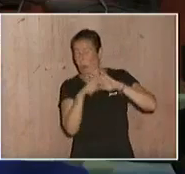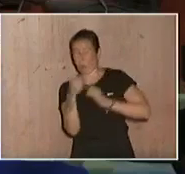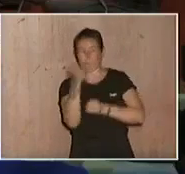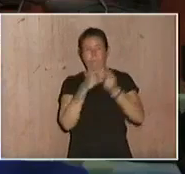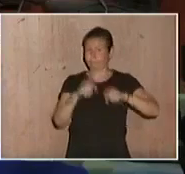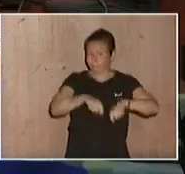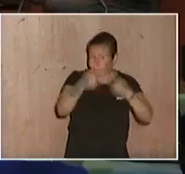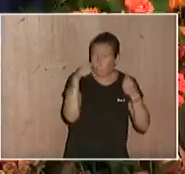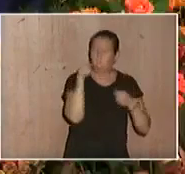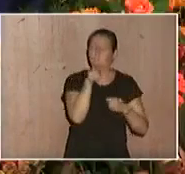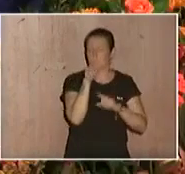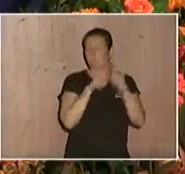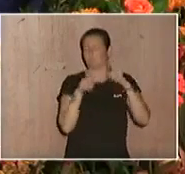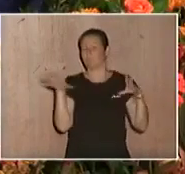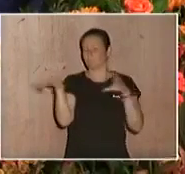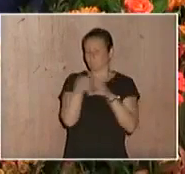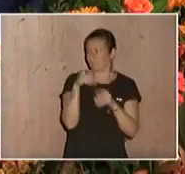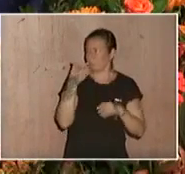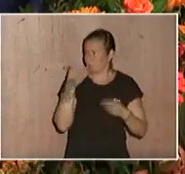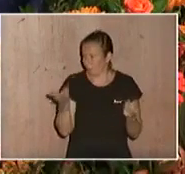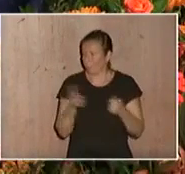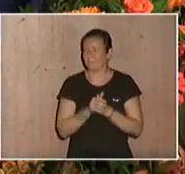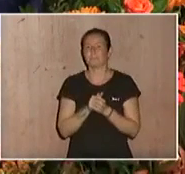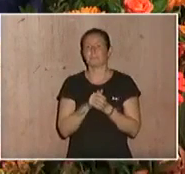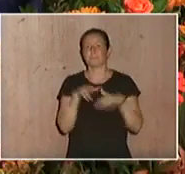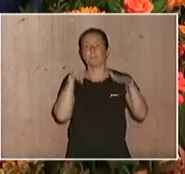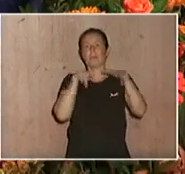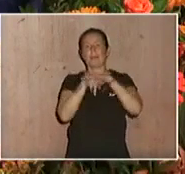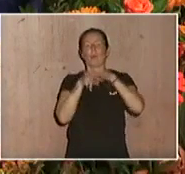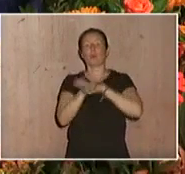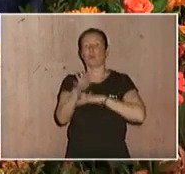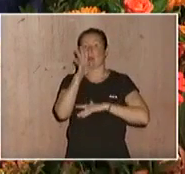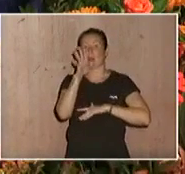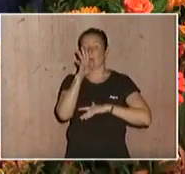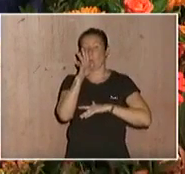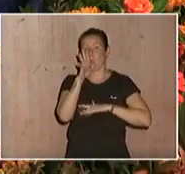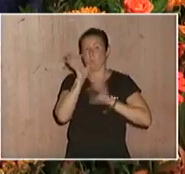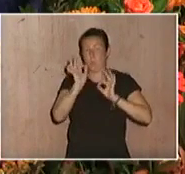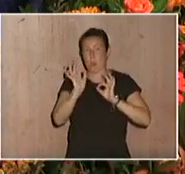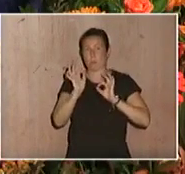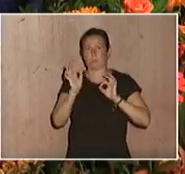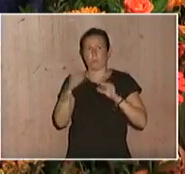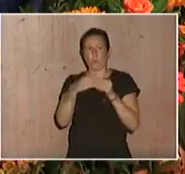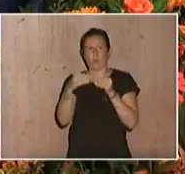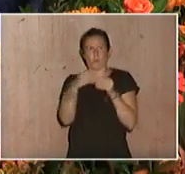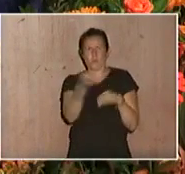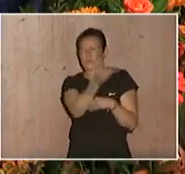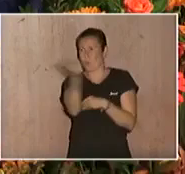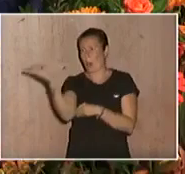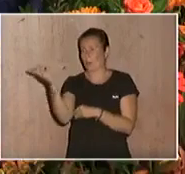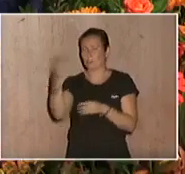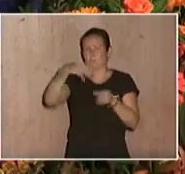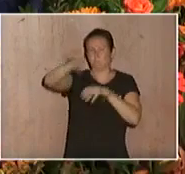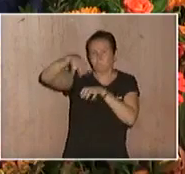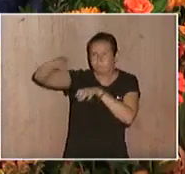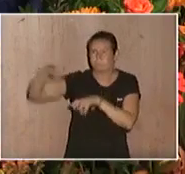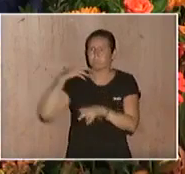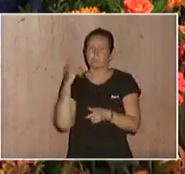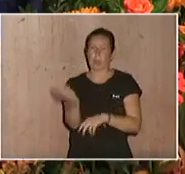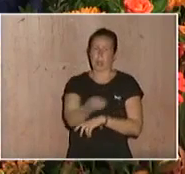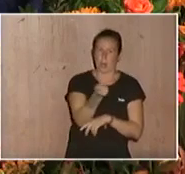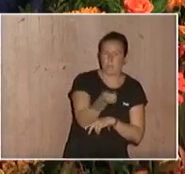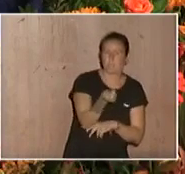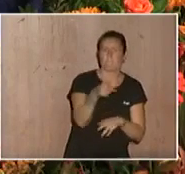Por ejemplo, ¿cómo administrar los recursos hídricos entre diferentes usuarios, agricultores,